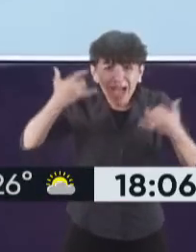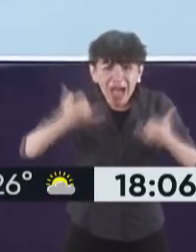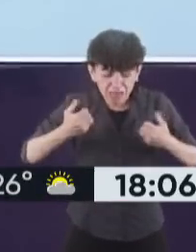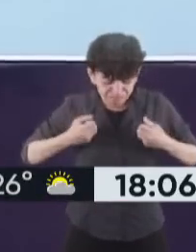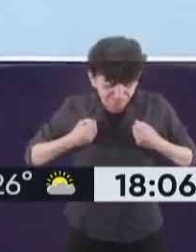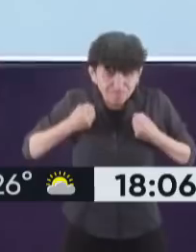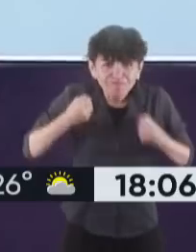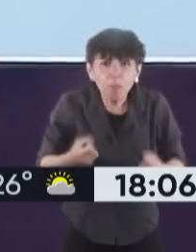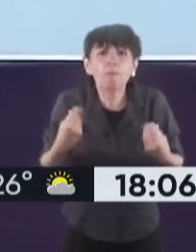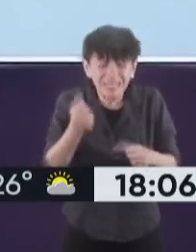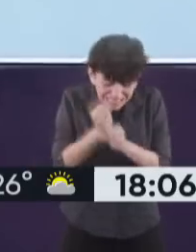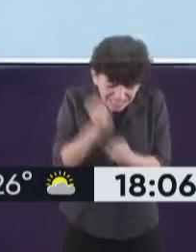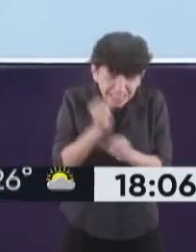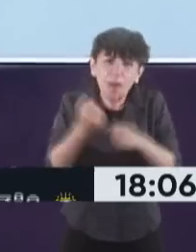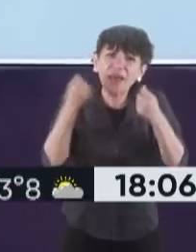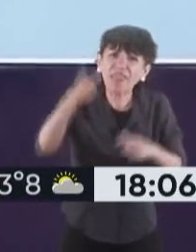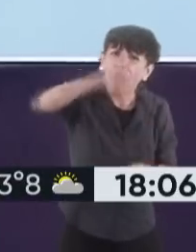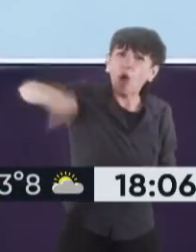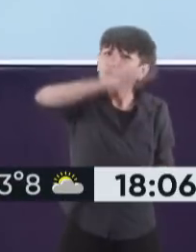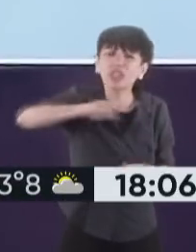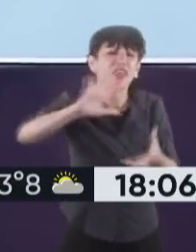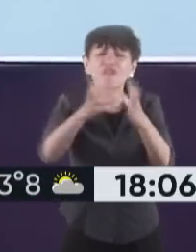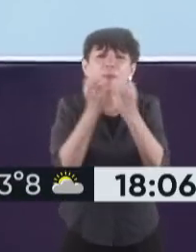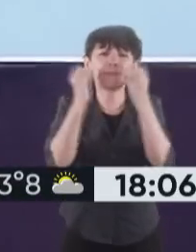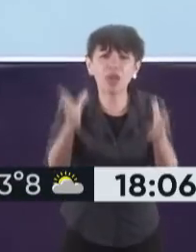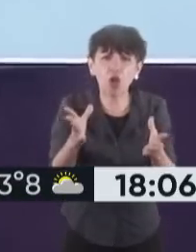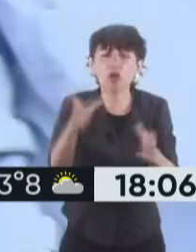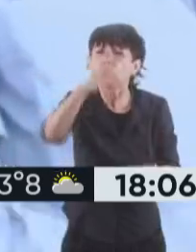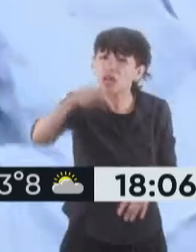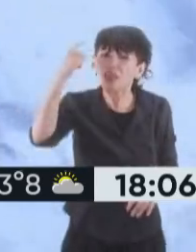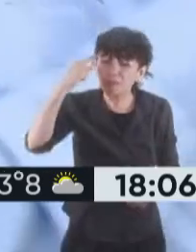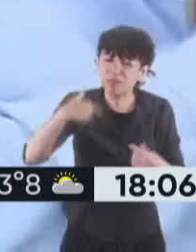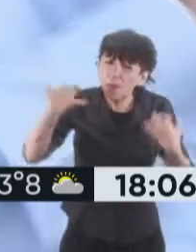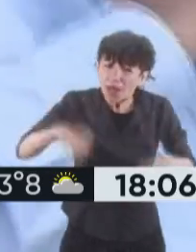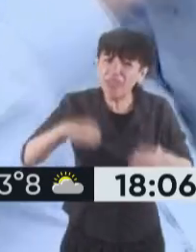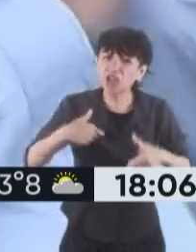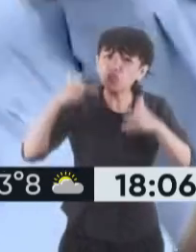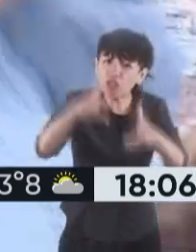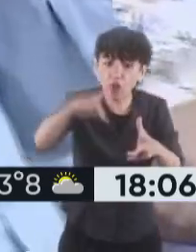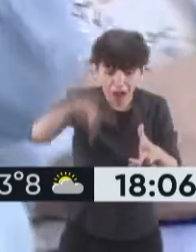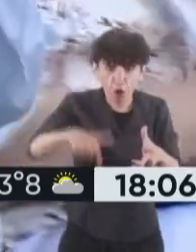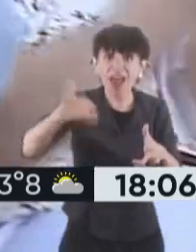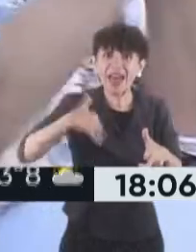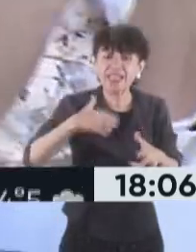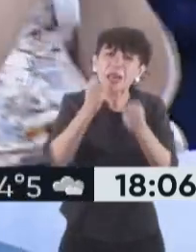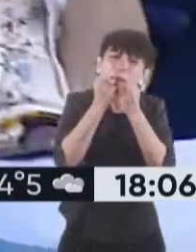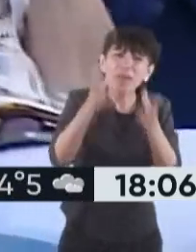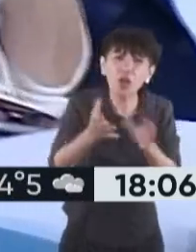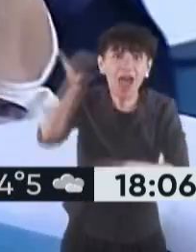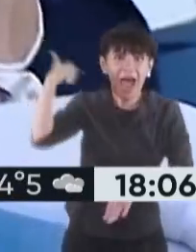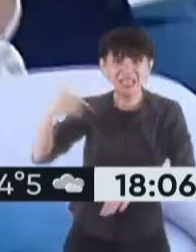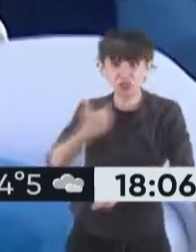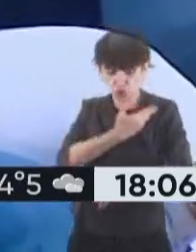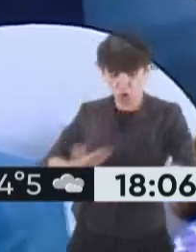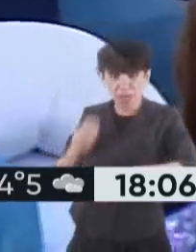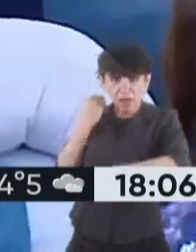estén mejor. Y créanme que siento que la Argentina de hoy está mucho mejor que aquella Argentina que yo recibí en el